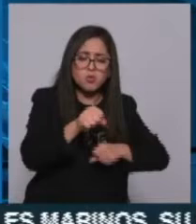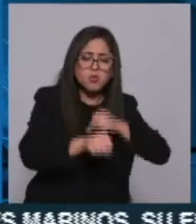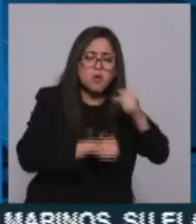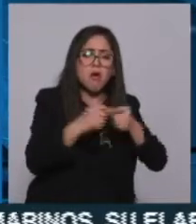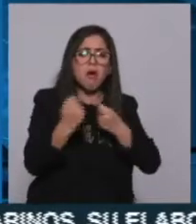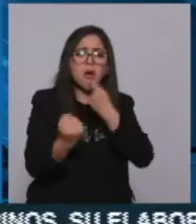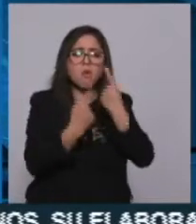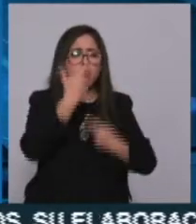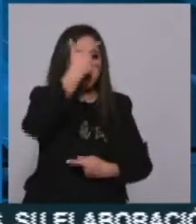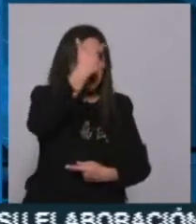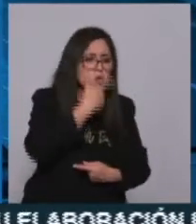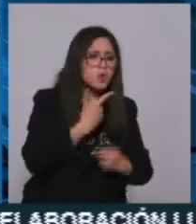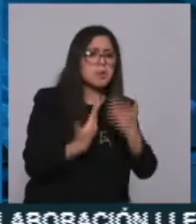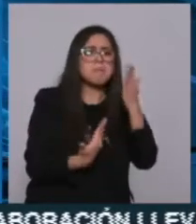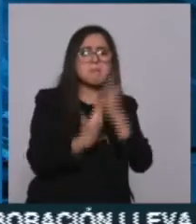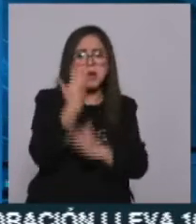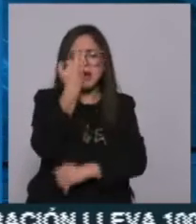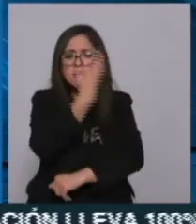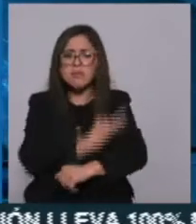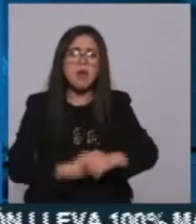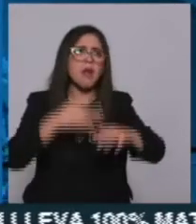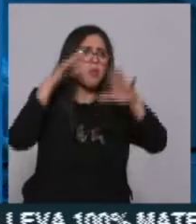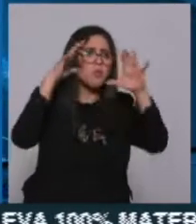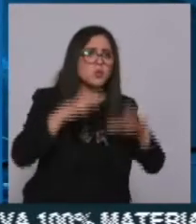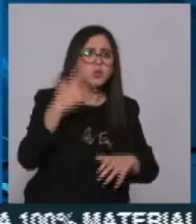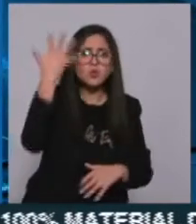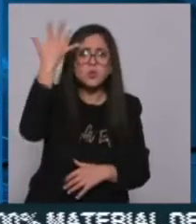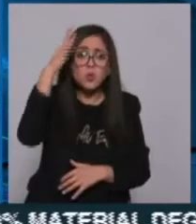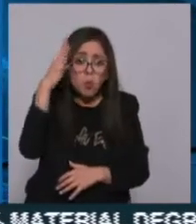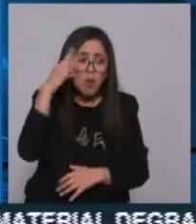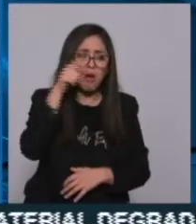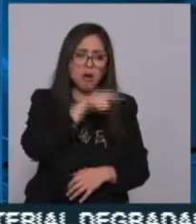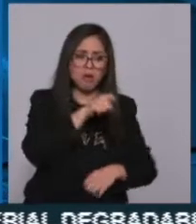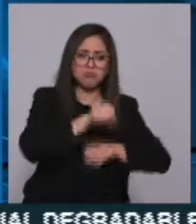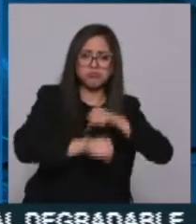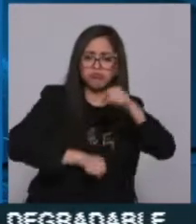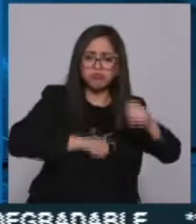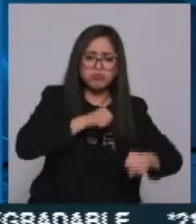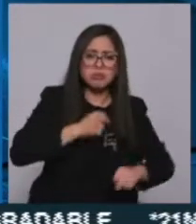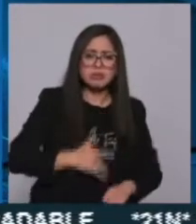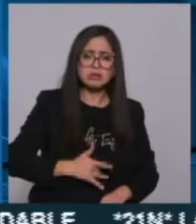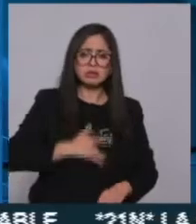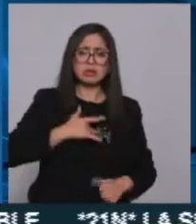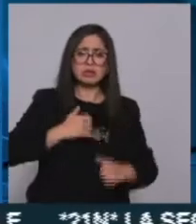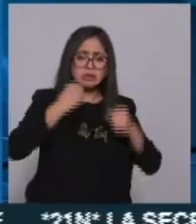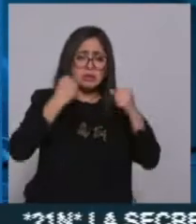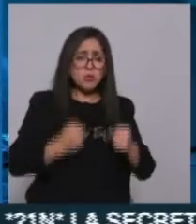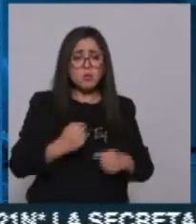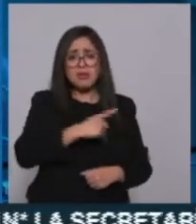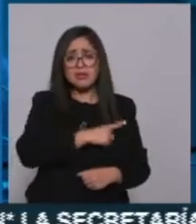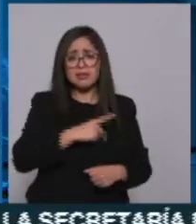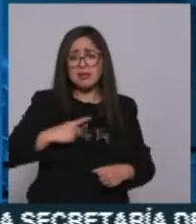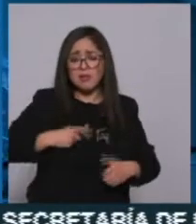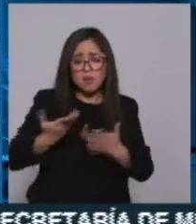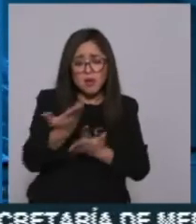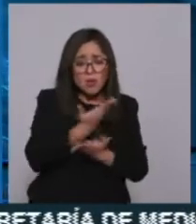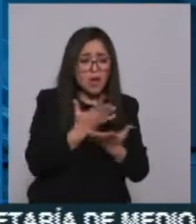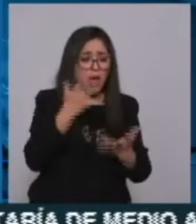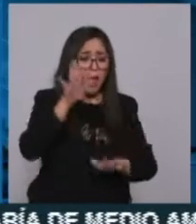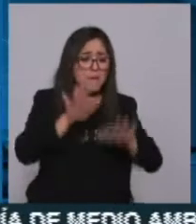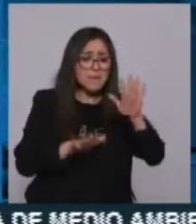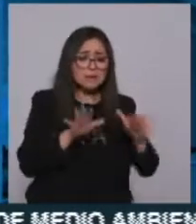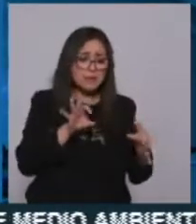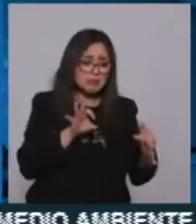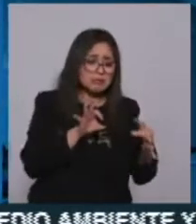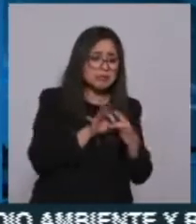la mañana, la tarde, con la lluvia, con el sol, y que ellos lo hagan de forma segura porque pues tienen que convivir en algunos momentos con los automovilistas. Sí,